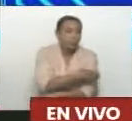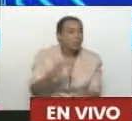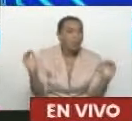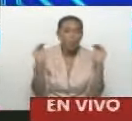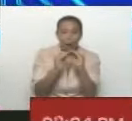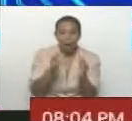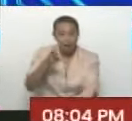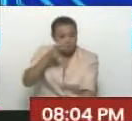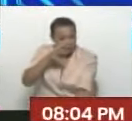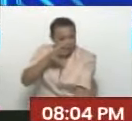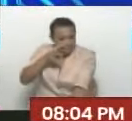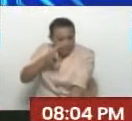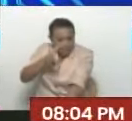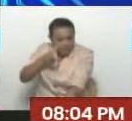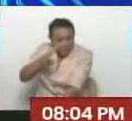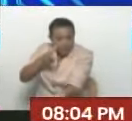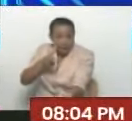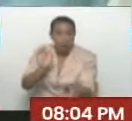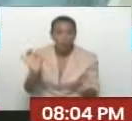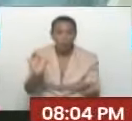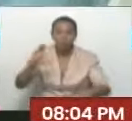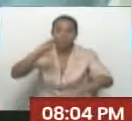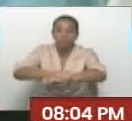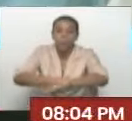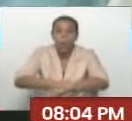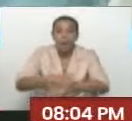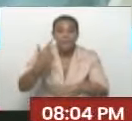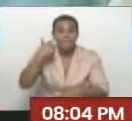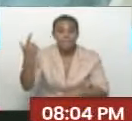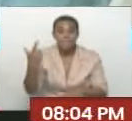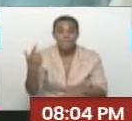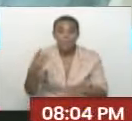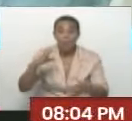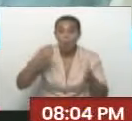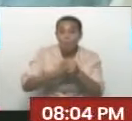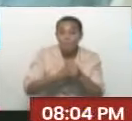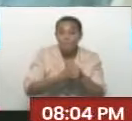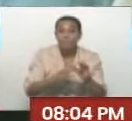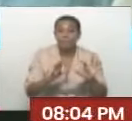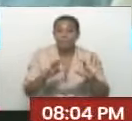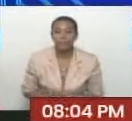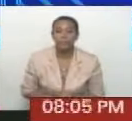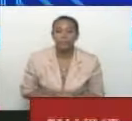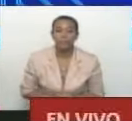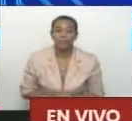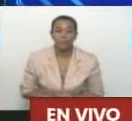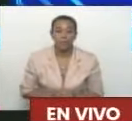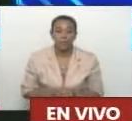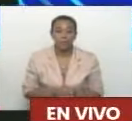Esos francotiradores después fueron capturados, pero cuando vino el golpe de Estado,